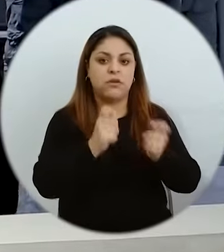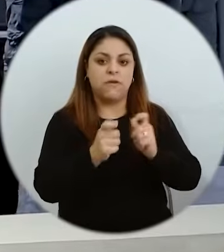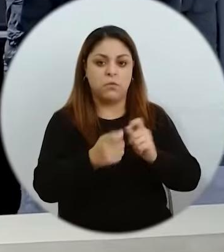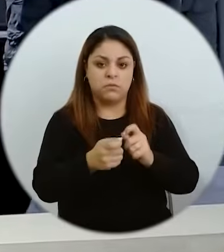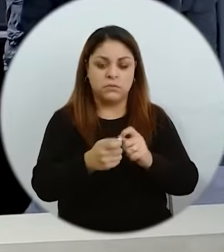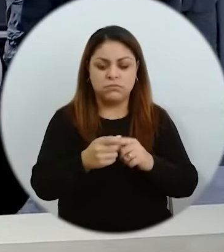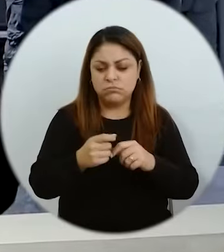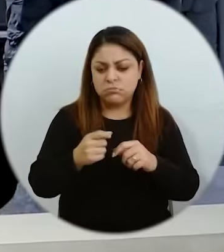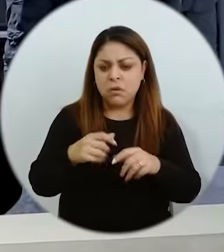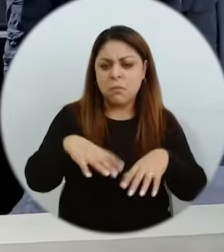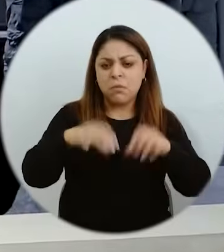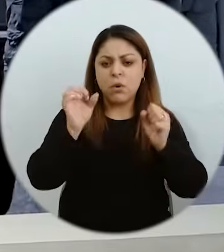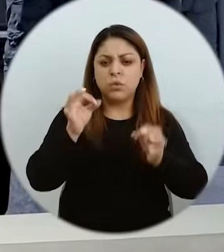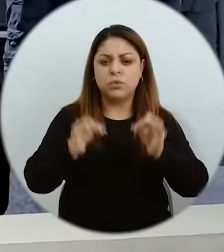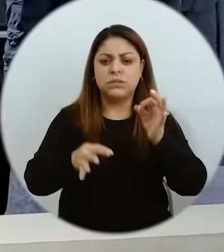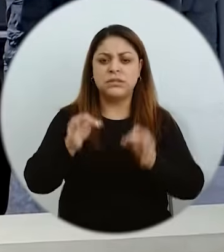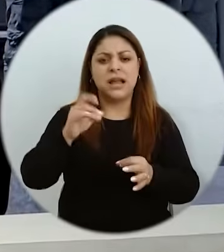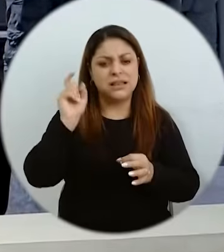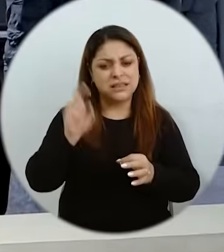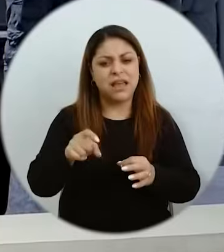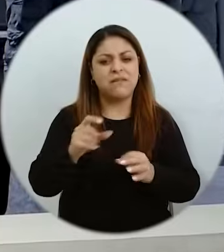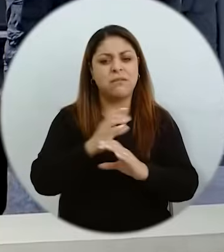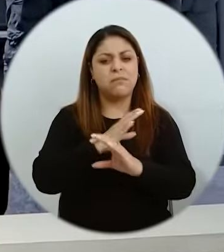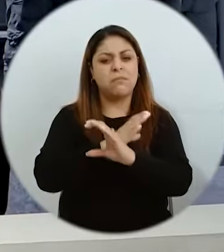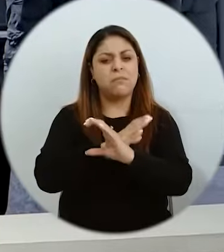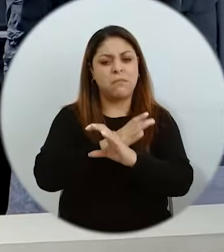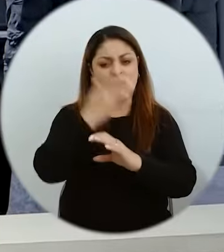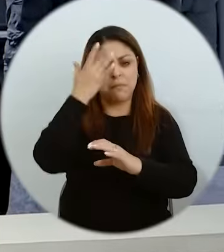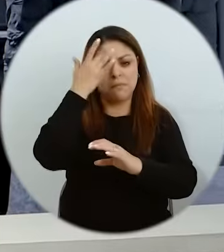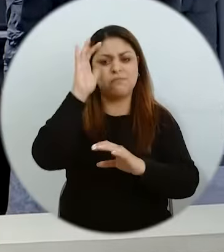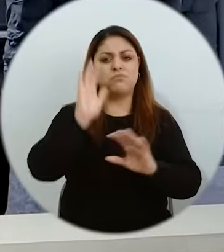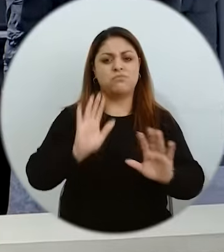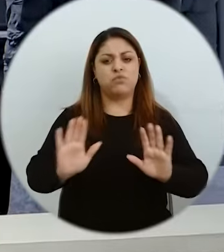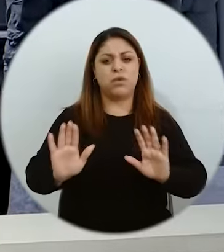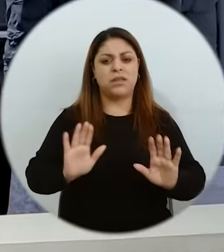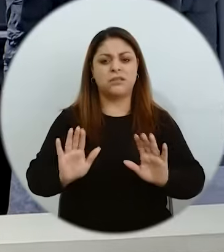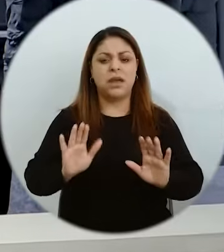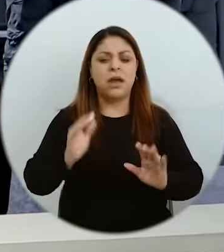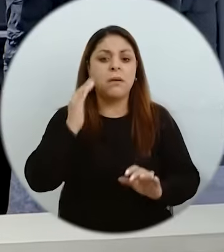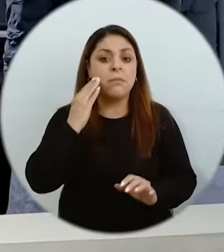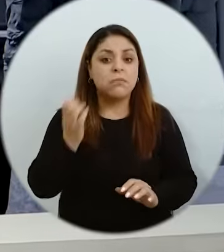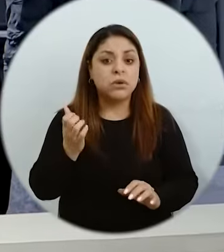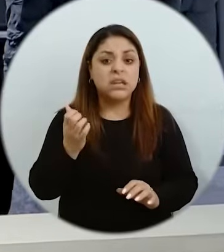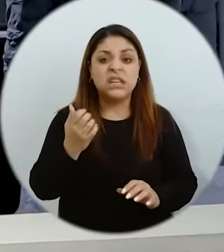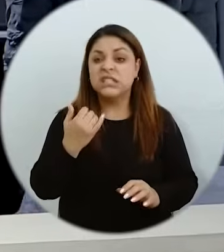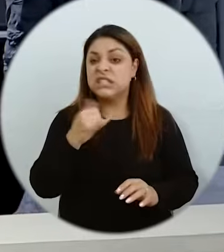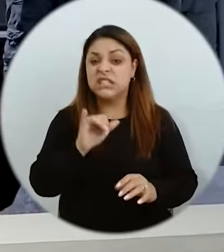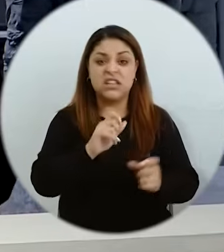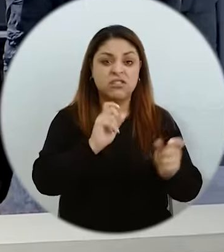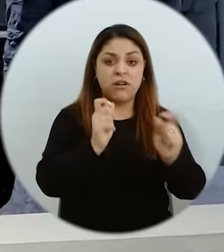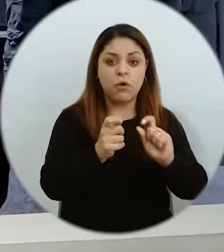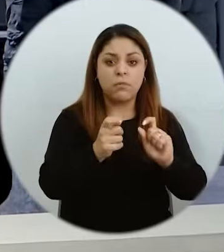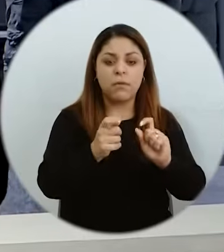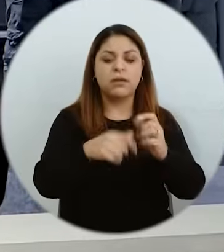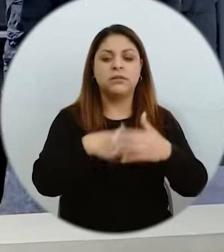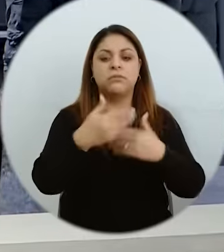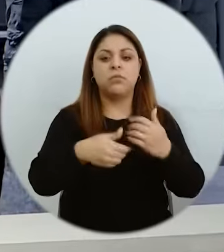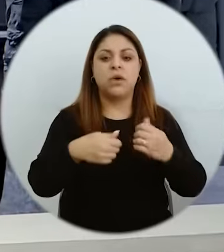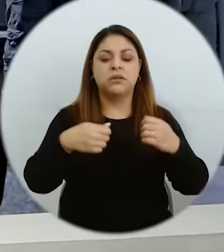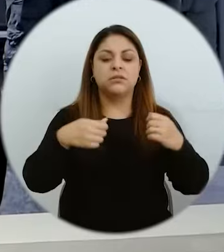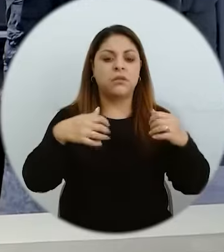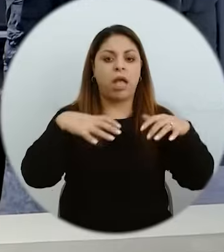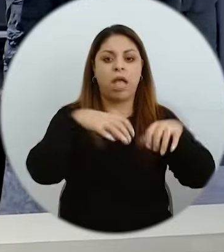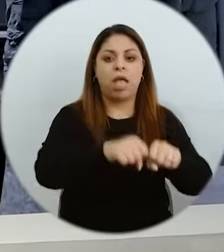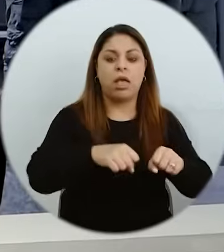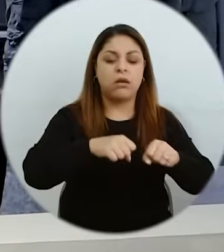reformas. Claro que el Poder Judicial se tiene que mover con mucha prudencia, que no vaya a ser que por la reforma